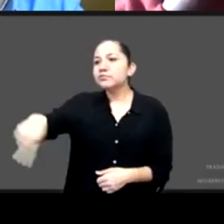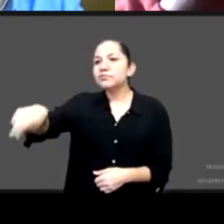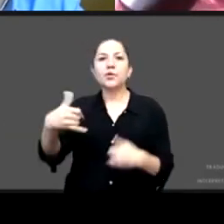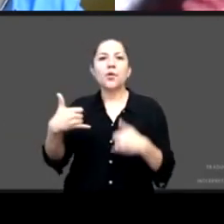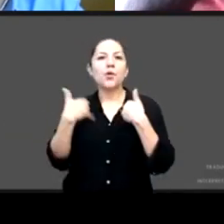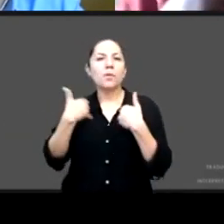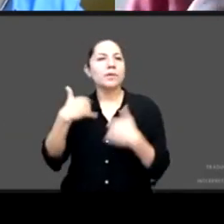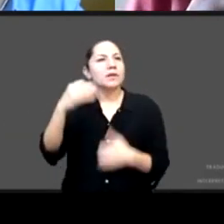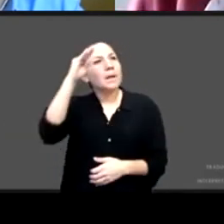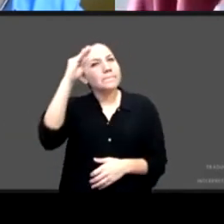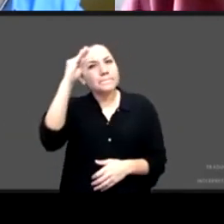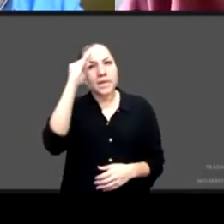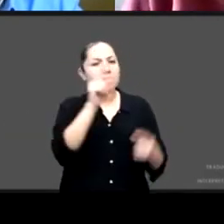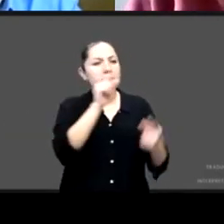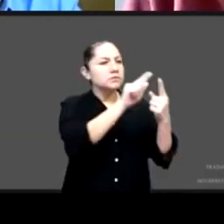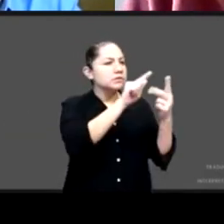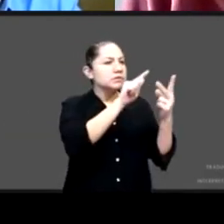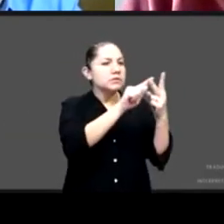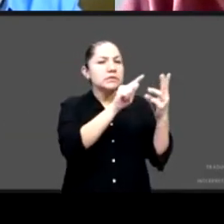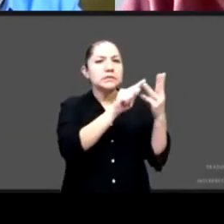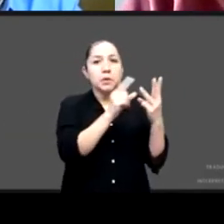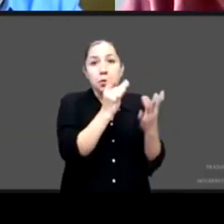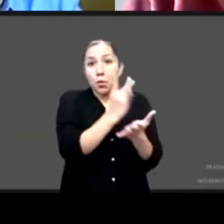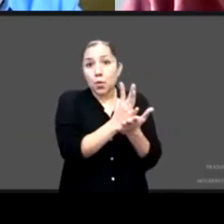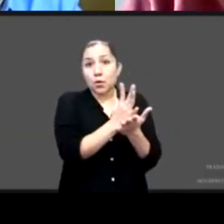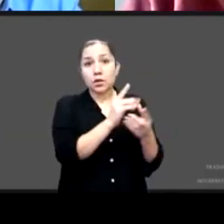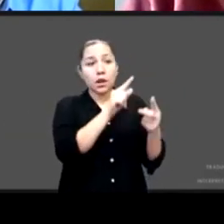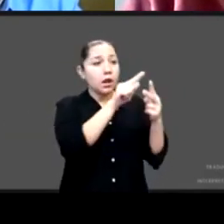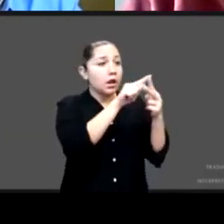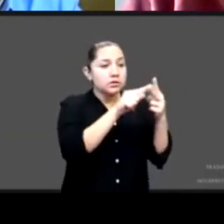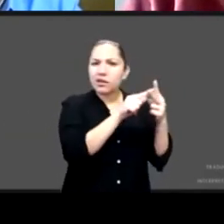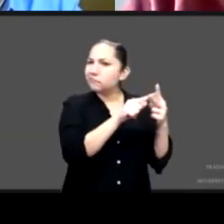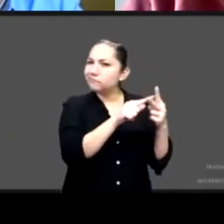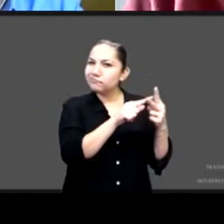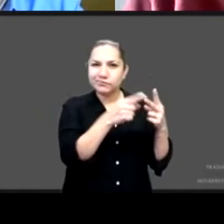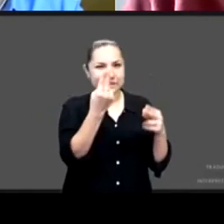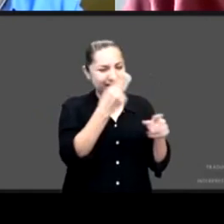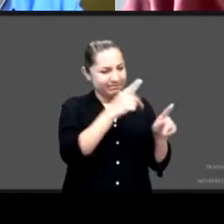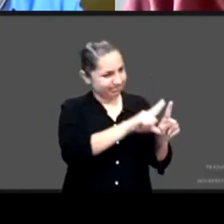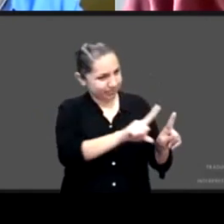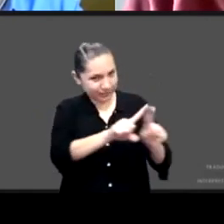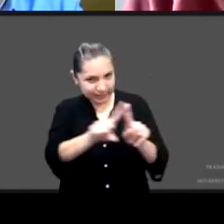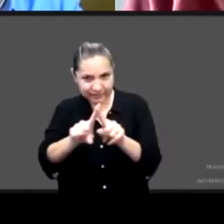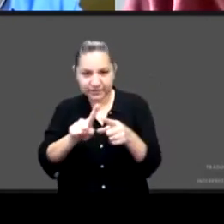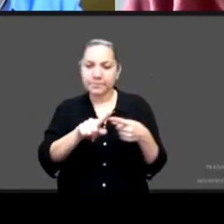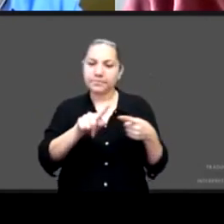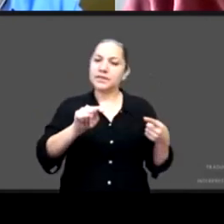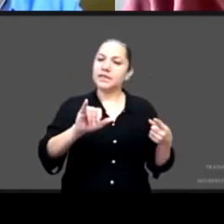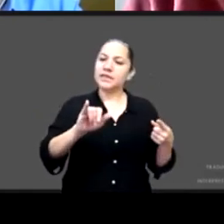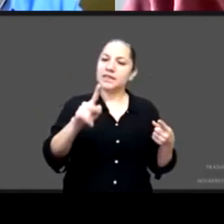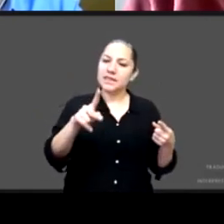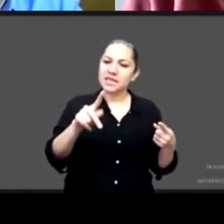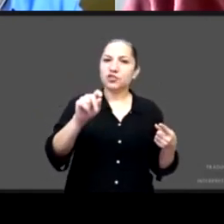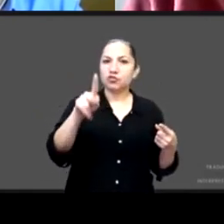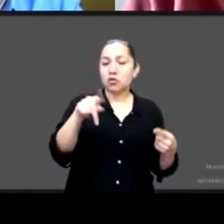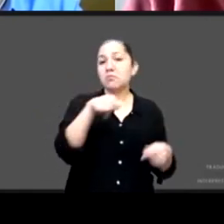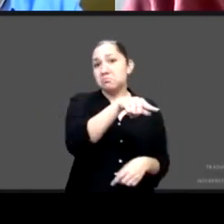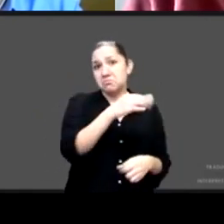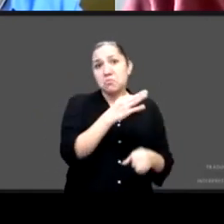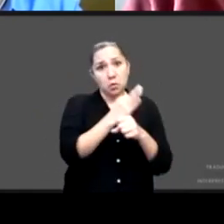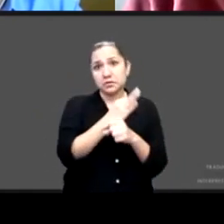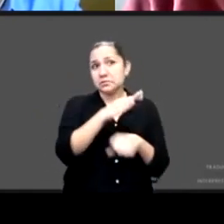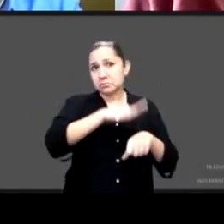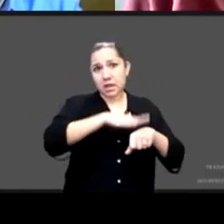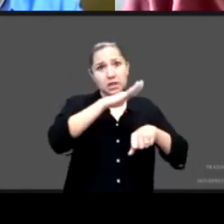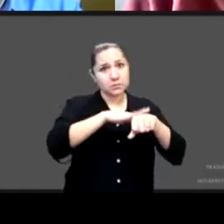Entonces, tiene que haber multidiversidad. Si hay plataformas como, reitero otra vez, TikTok, ahí es en donde se están dando estos